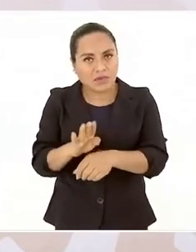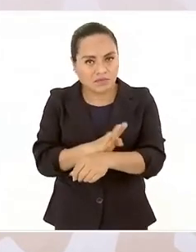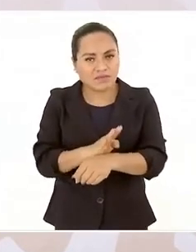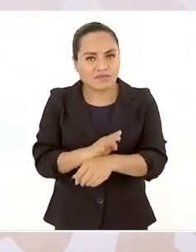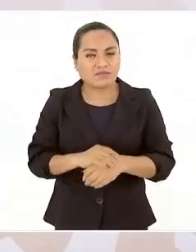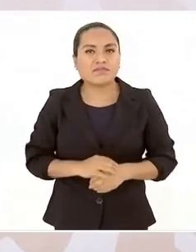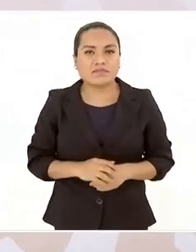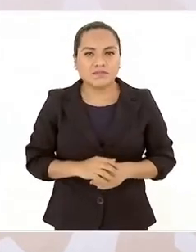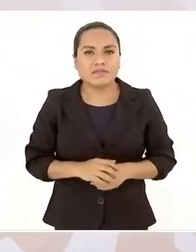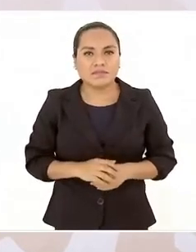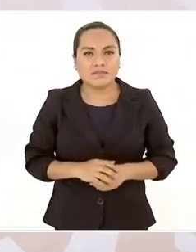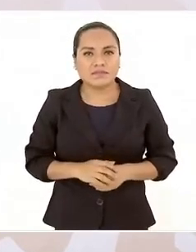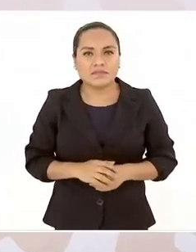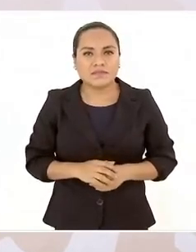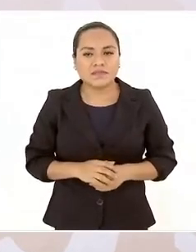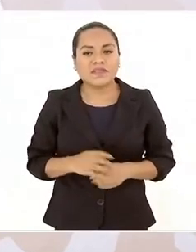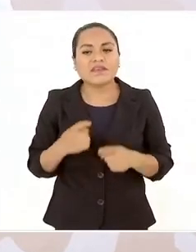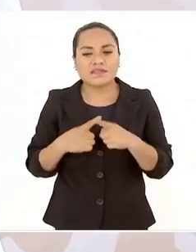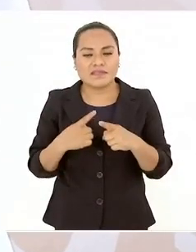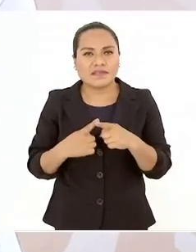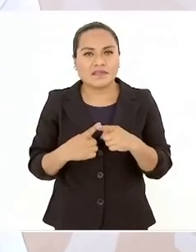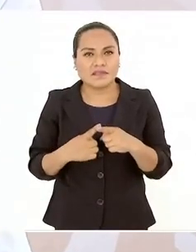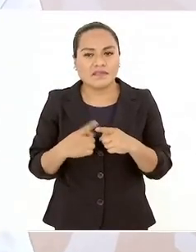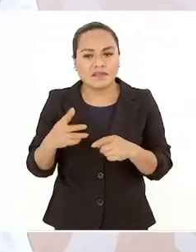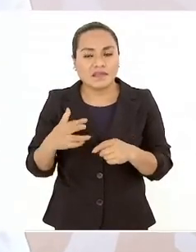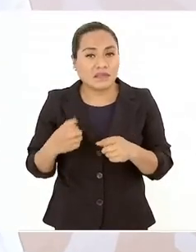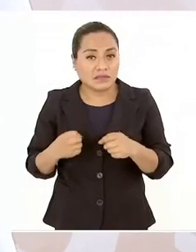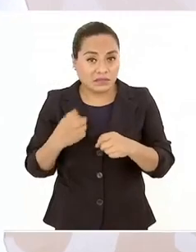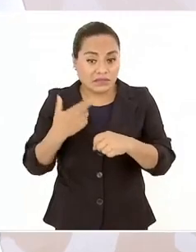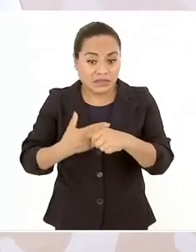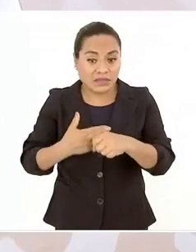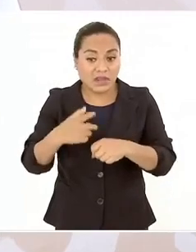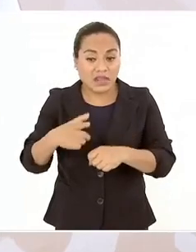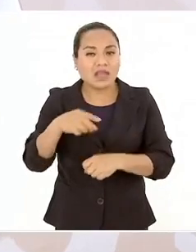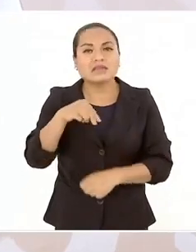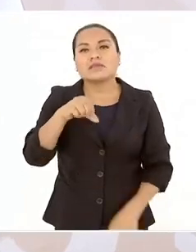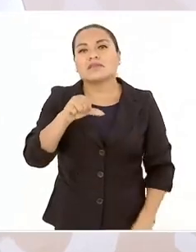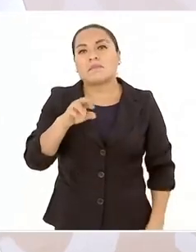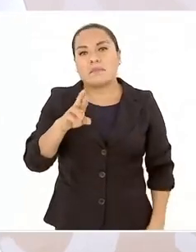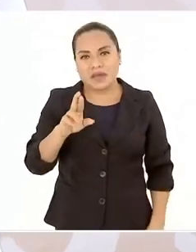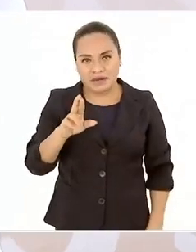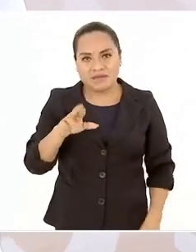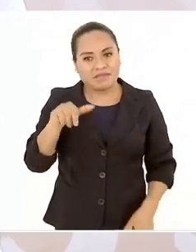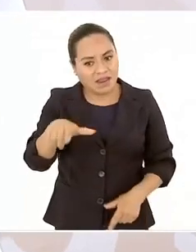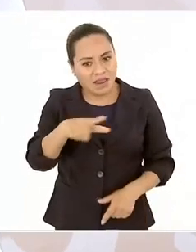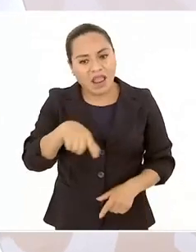en manos de la Secretaría de Marina.